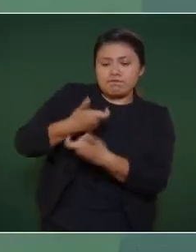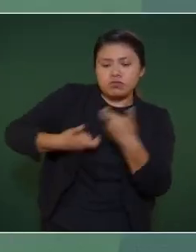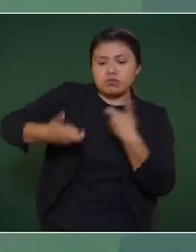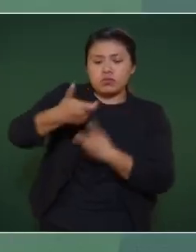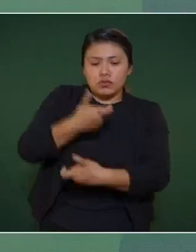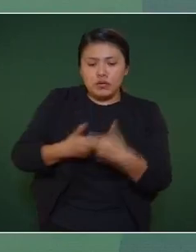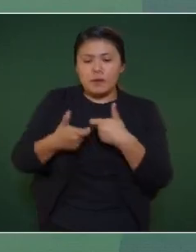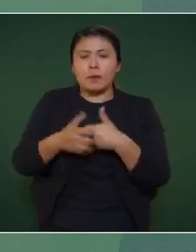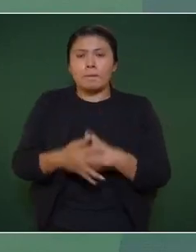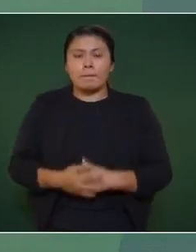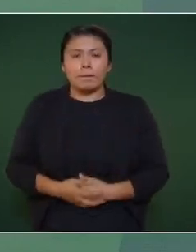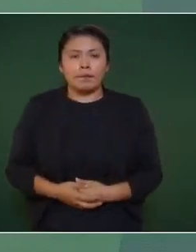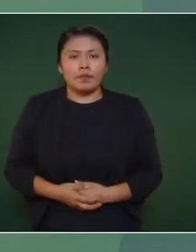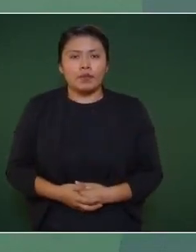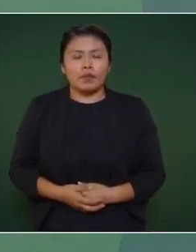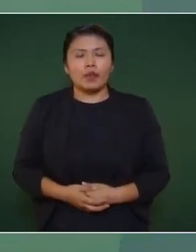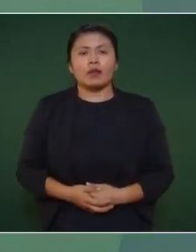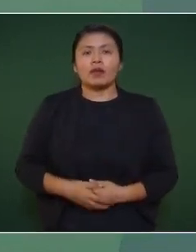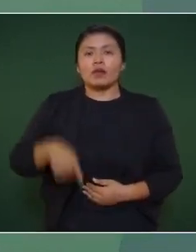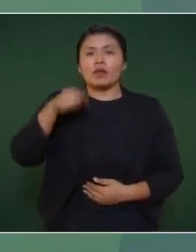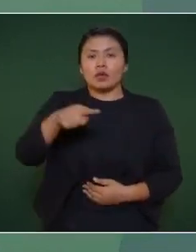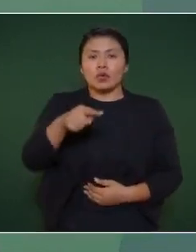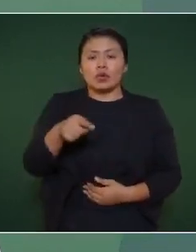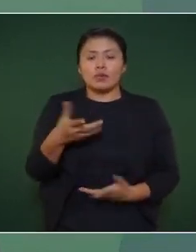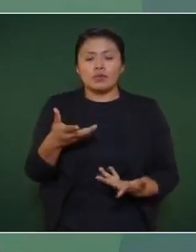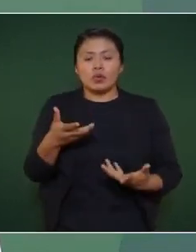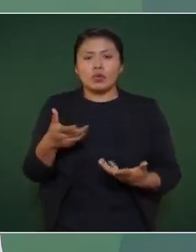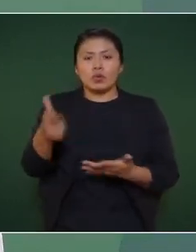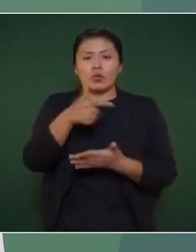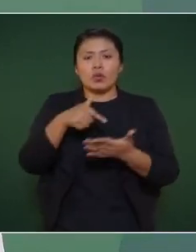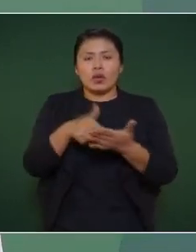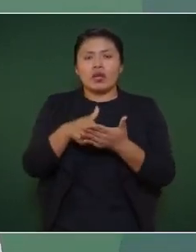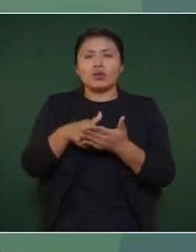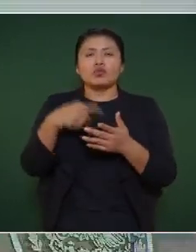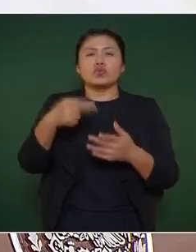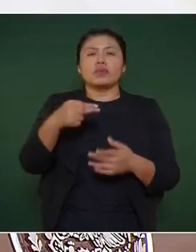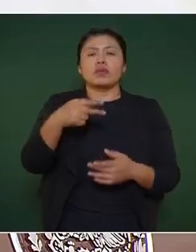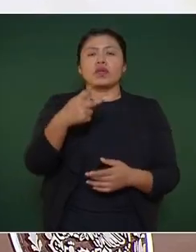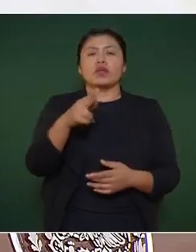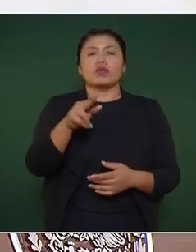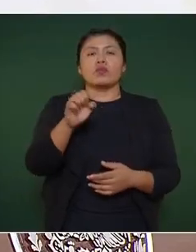puerto químico, Puerto México, que le llaman.